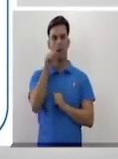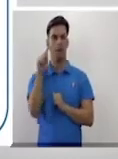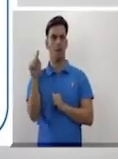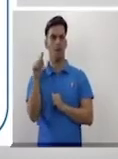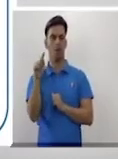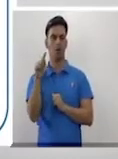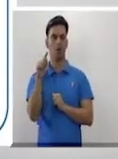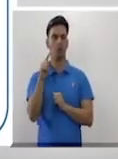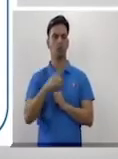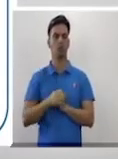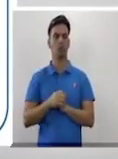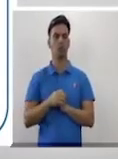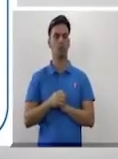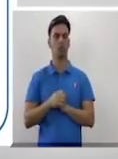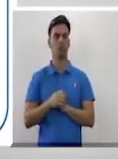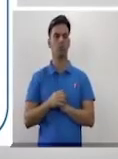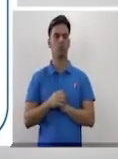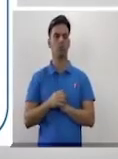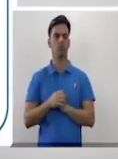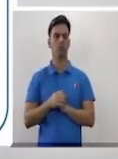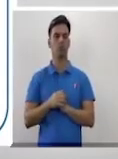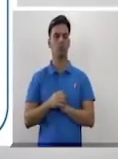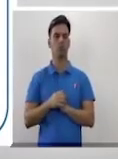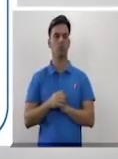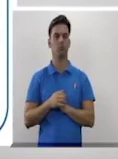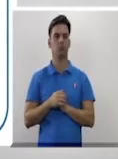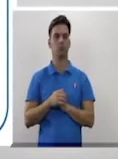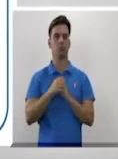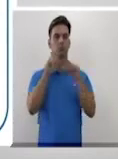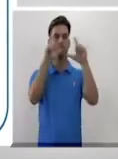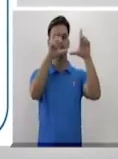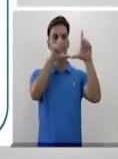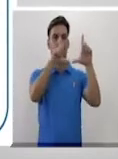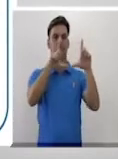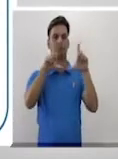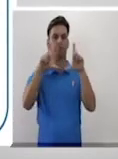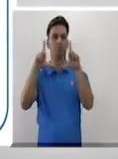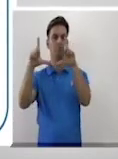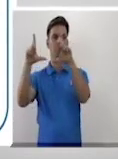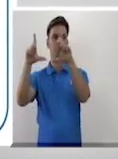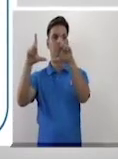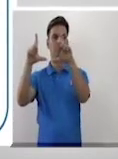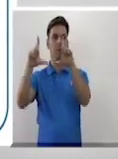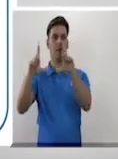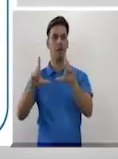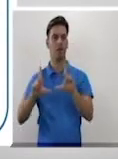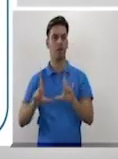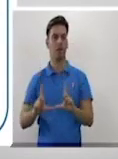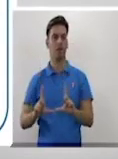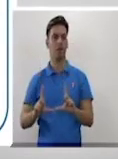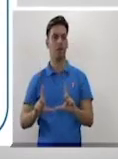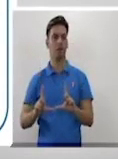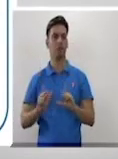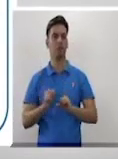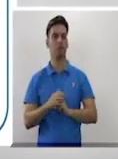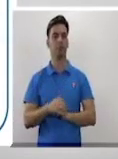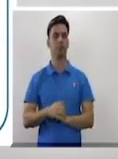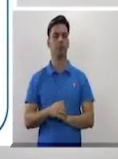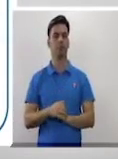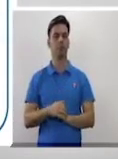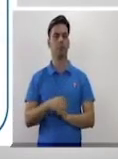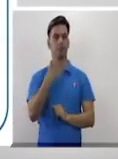Se ha trasladado hacia la derecha, en el eje de las X, y hacia abajo en el eje de las